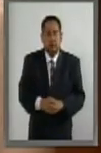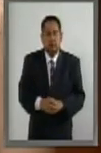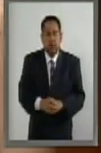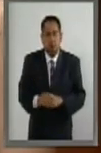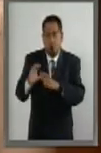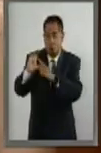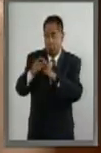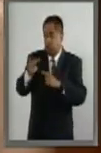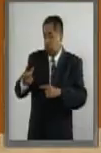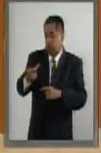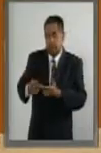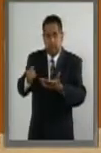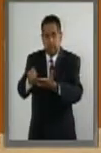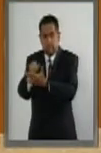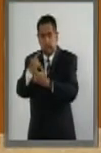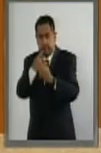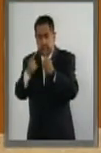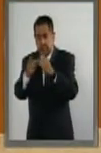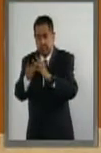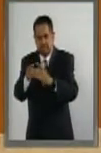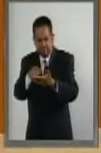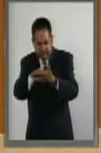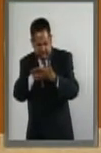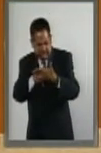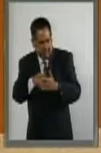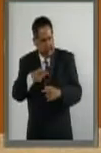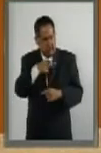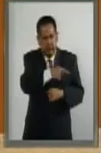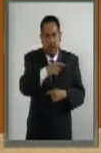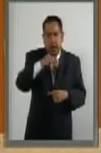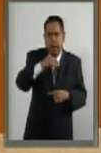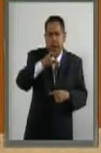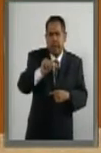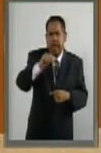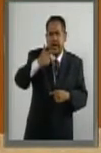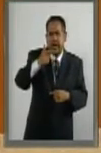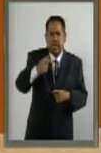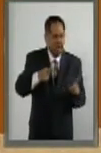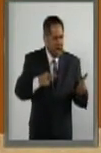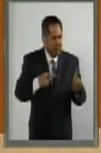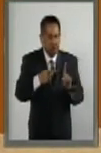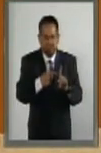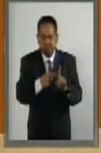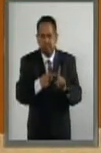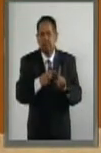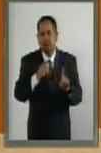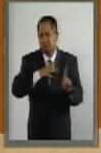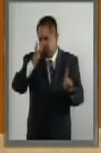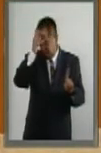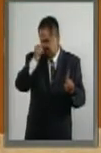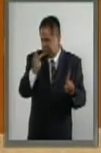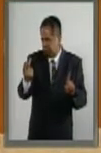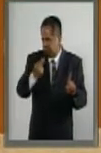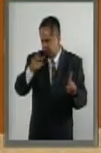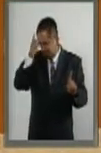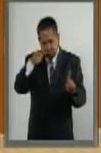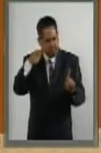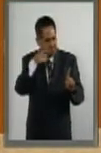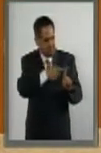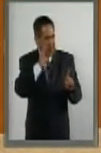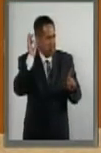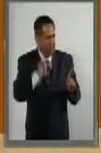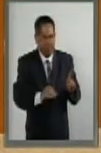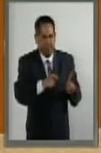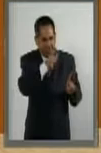comisiones dictaminadoras hemos analizado el nombramiento de María Angélica Arce Mora. Coincidimos en que se tienen identificadas